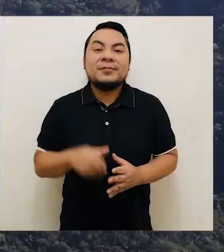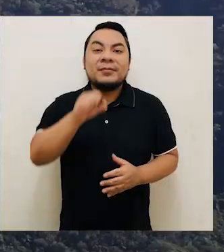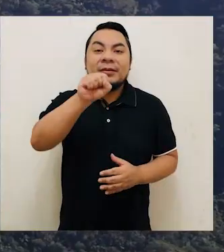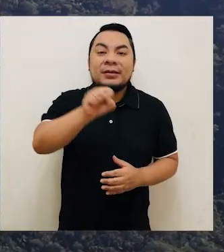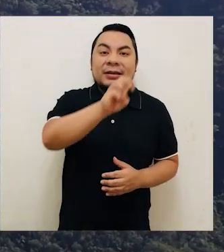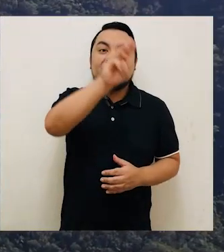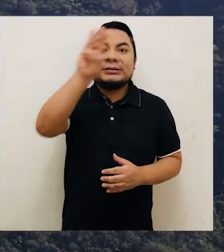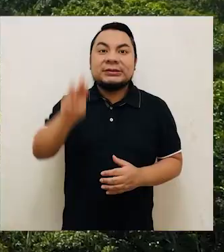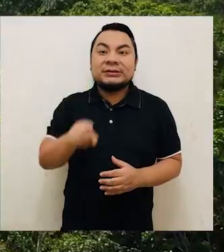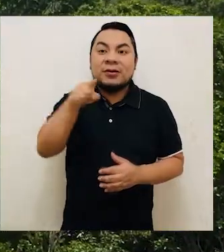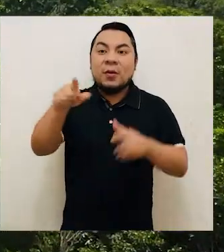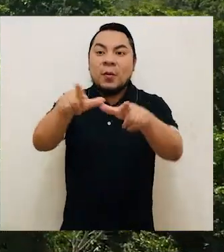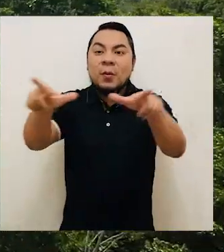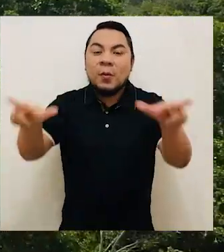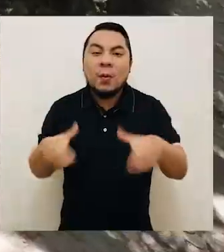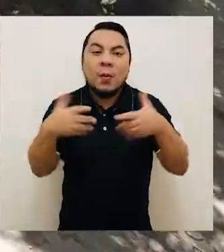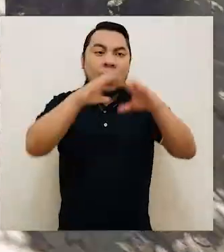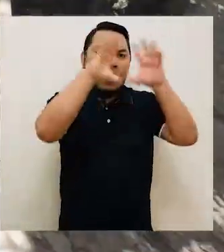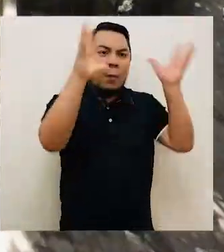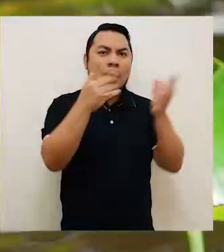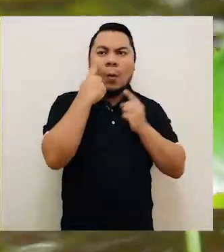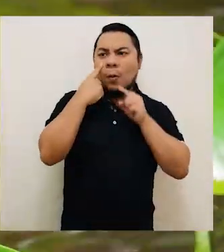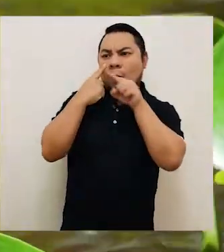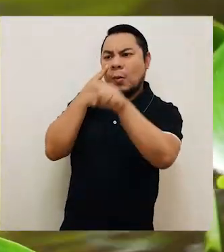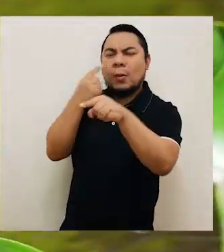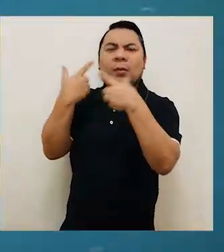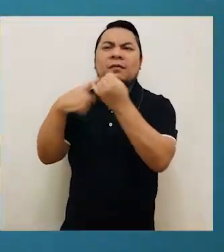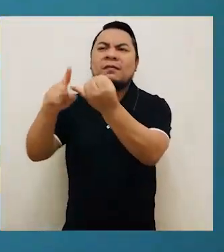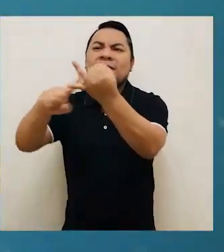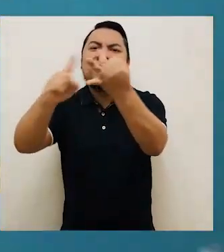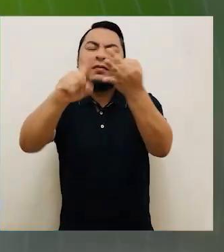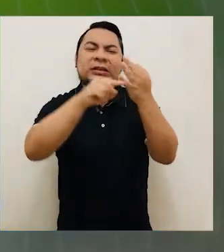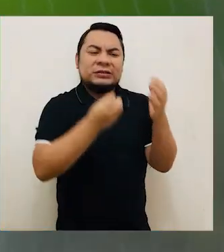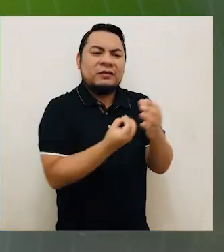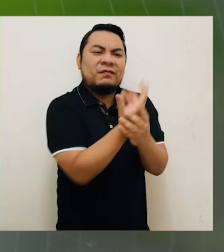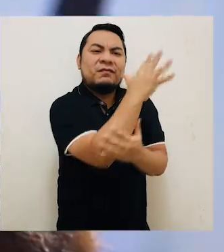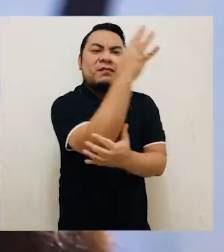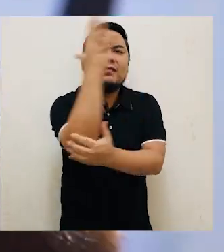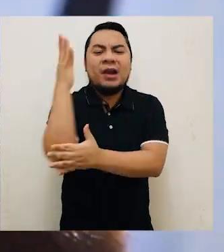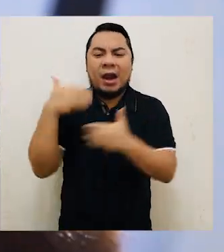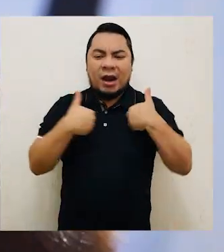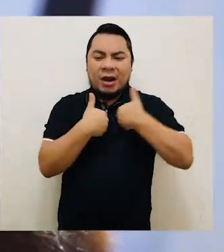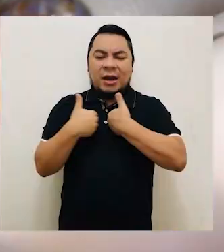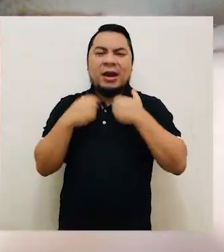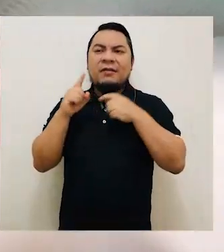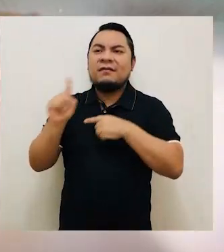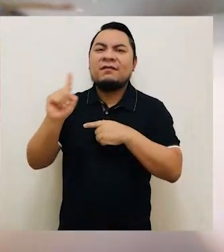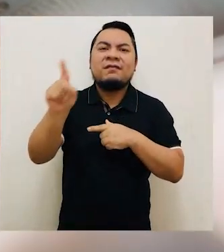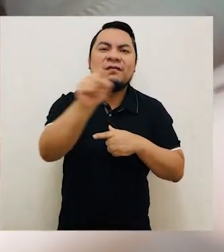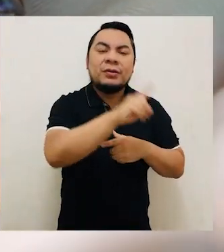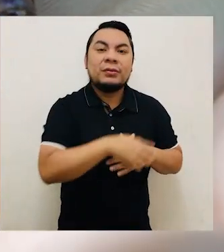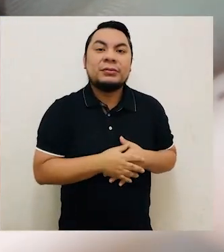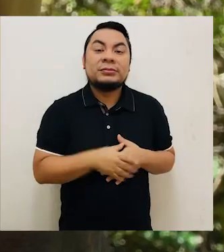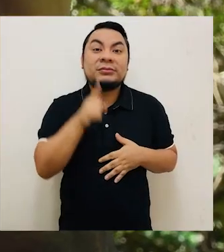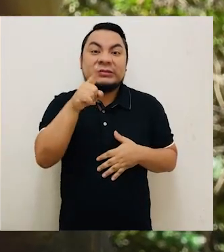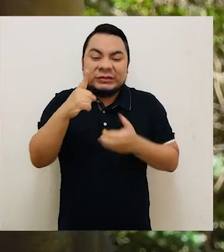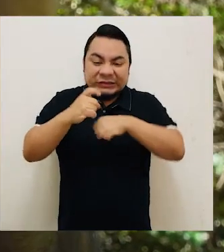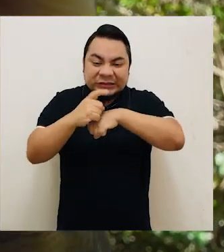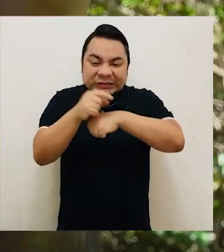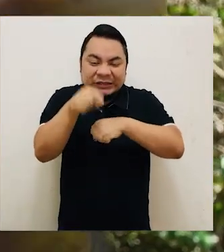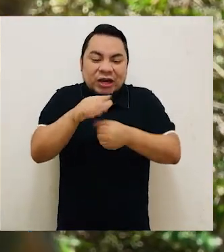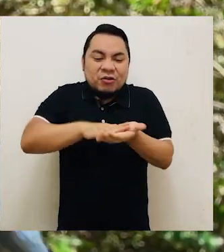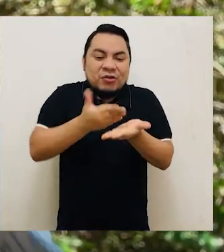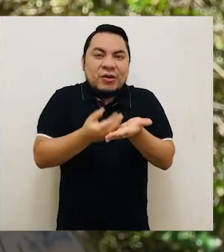San Martín es un destino mundialmente conocido por su gran biodiversidad de flora y fauna silvestre. Hormiga frita con